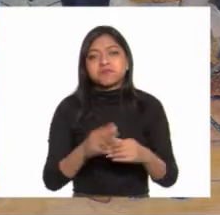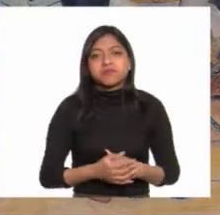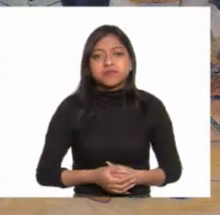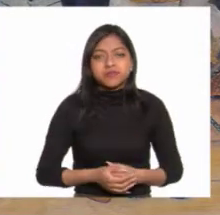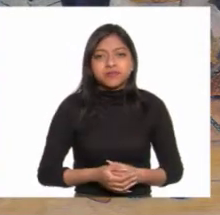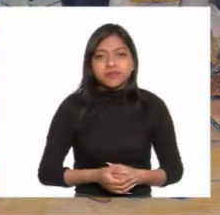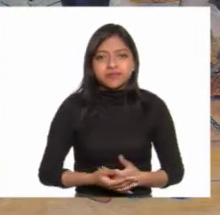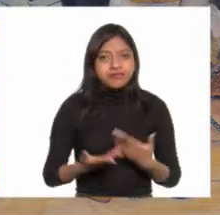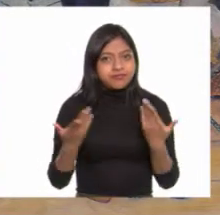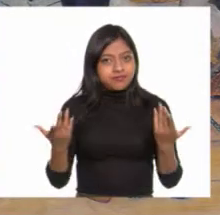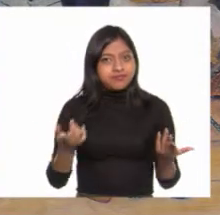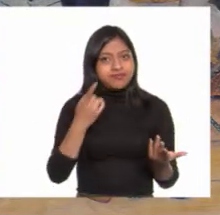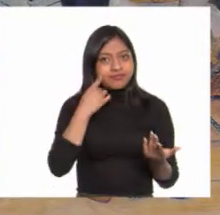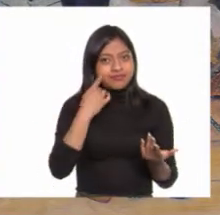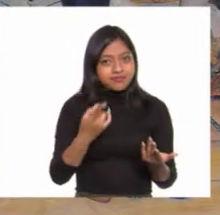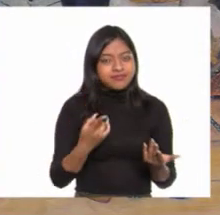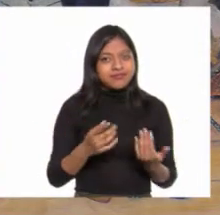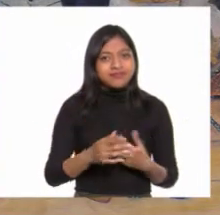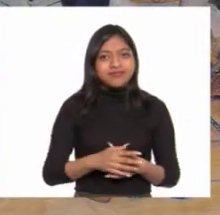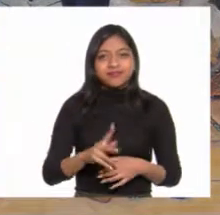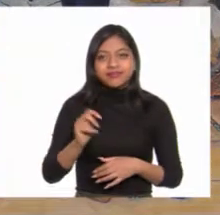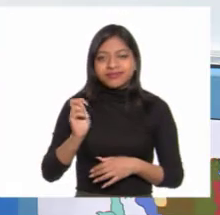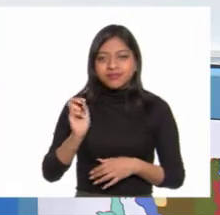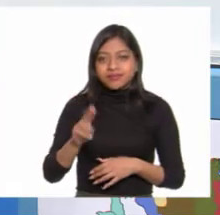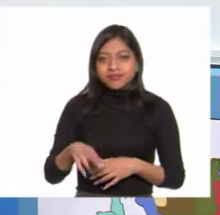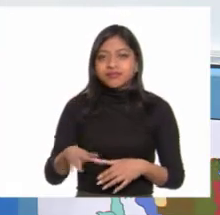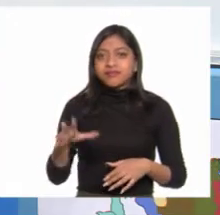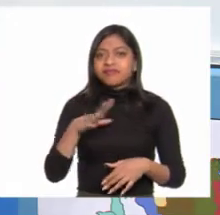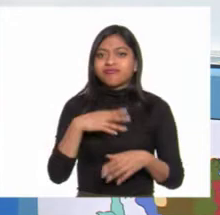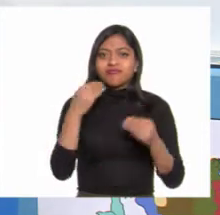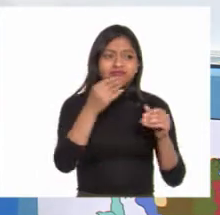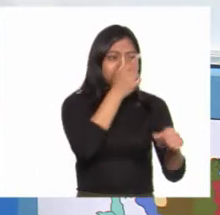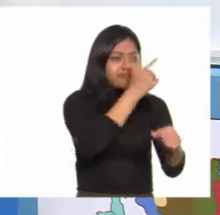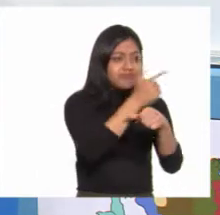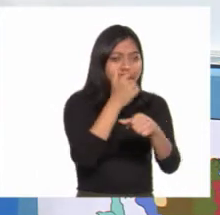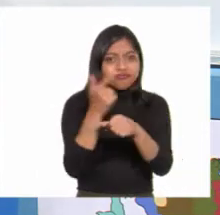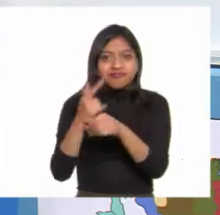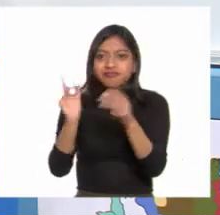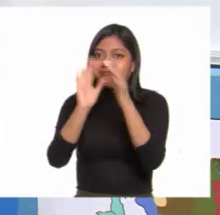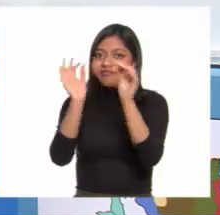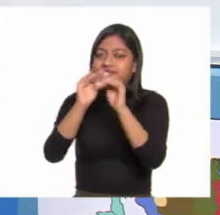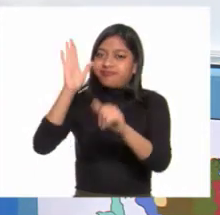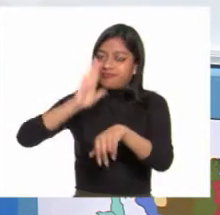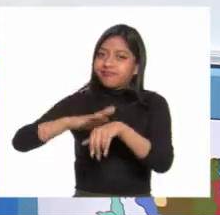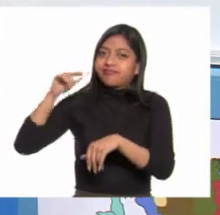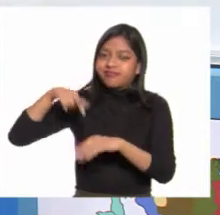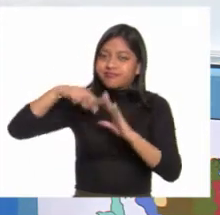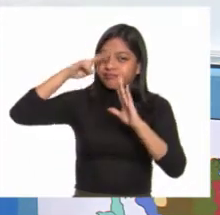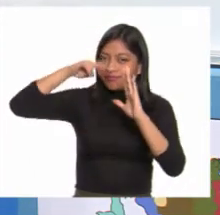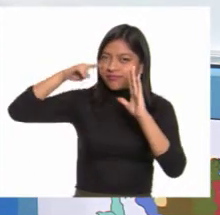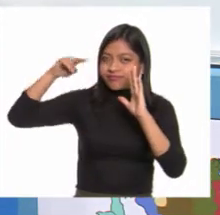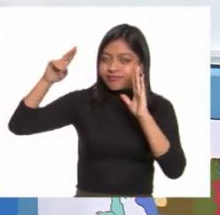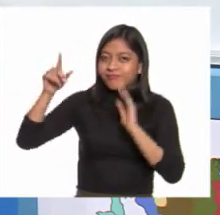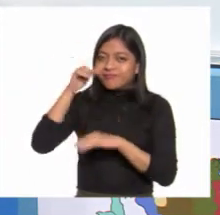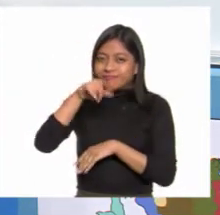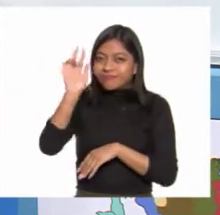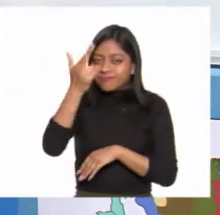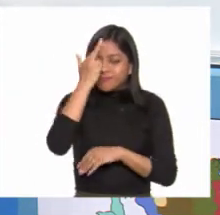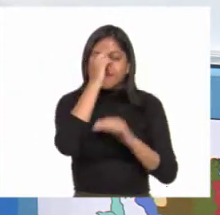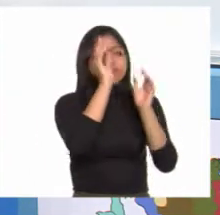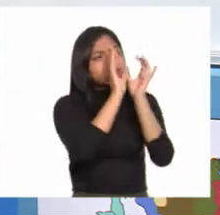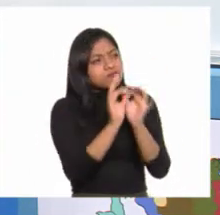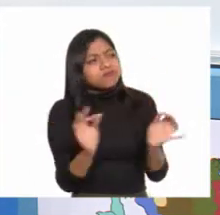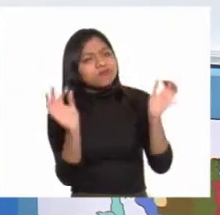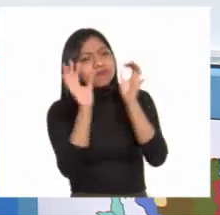ver, ¿te das cuenta, mi querido Ton? Todavía hay mucho que describir de esta pintura. Recuerden que al describir